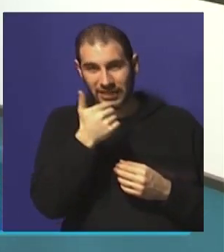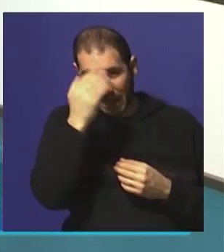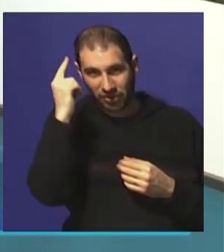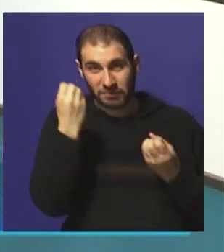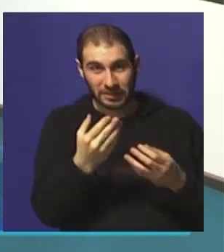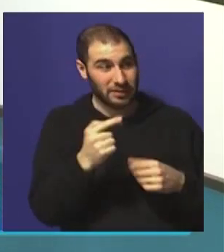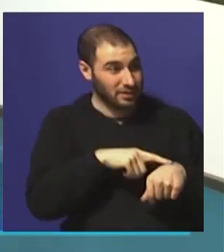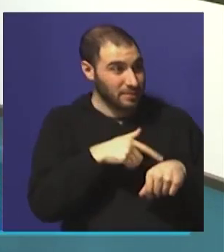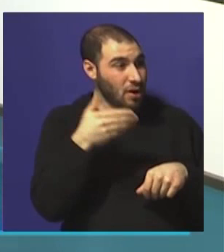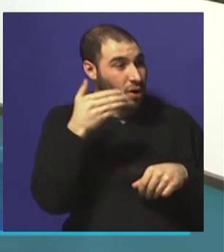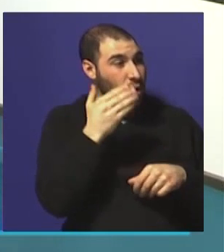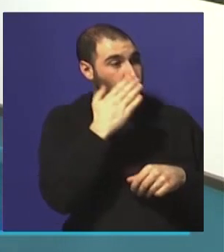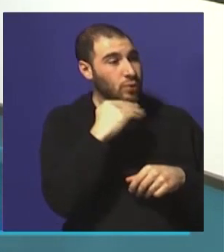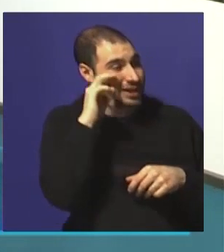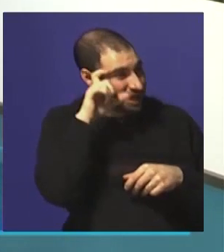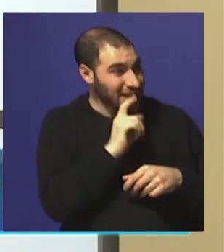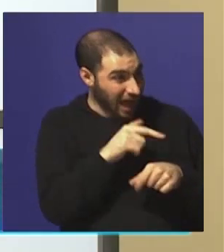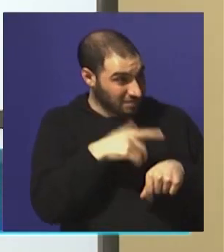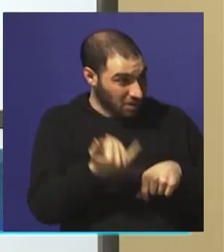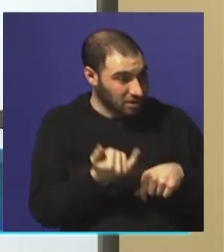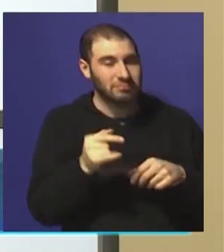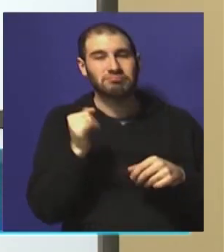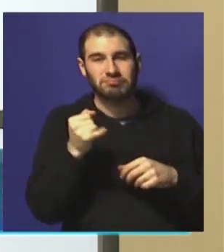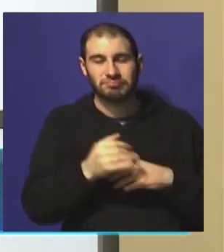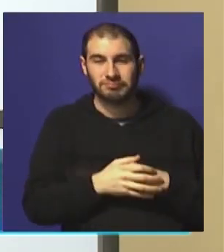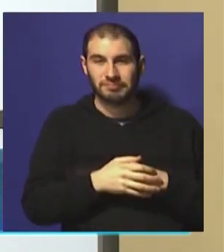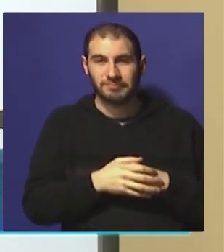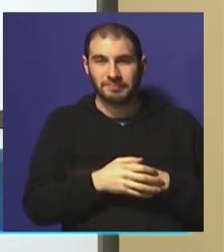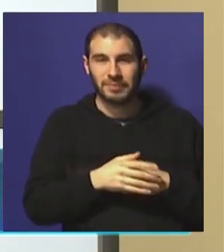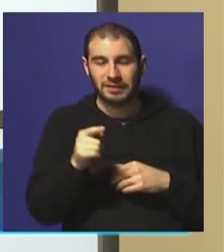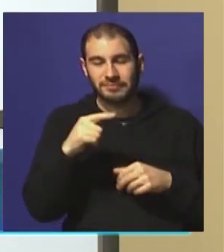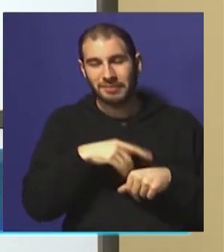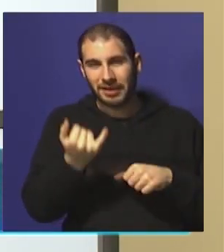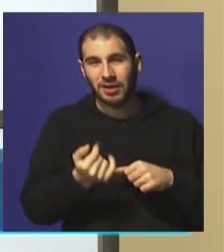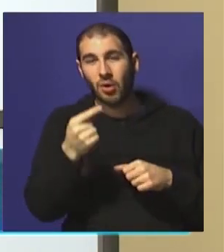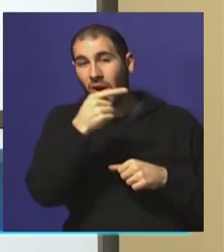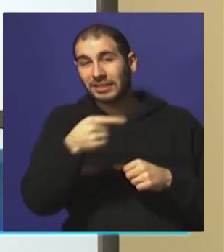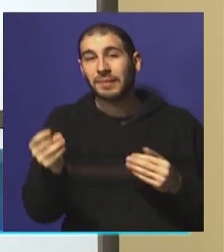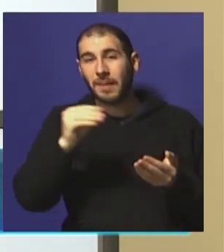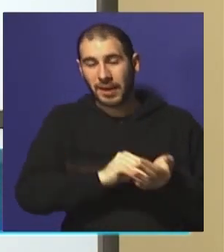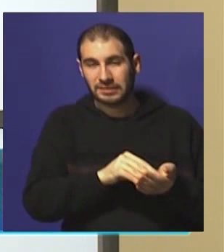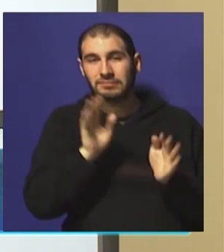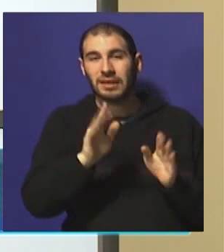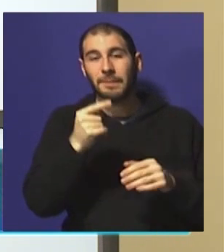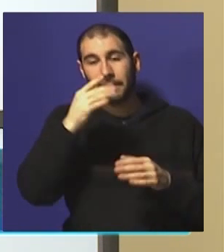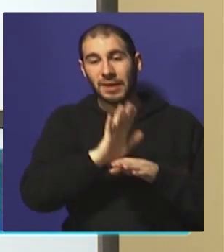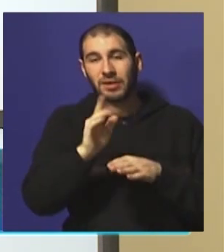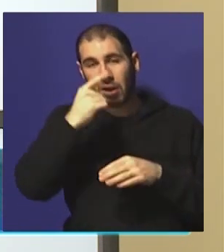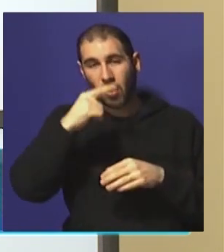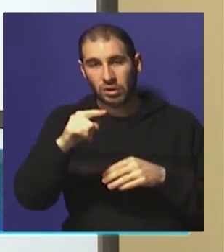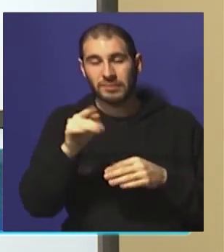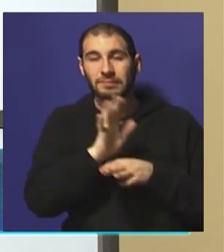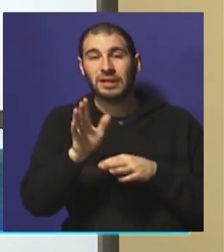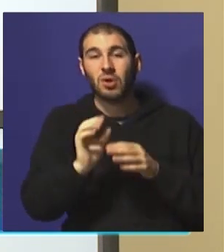suerte. ¿Tengo tiempo de ir a ver Julieta la de Almodóvar o no? Sí, tienen tiempo para ver Julieta. Una semana más va a estar la última película de Almodóvar en el